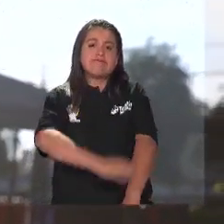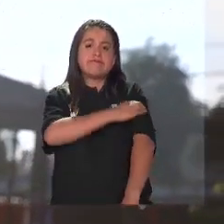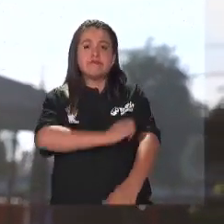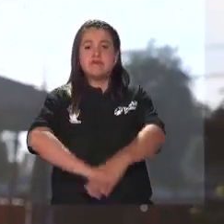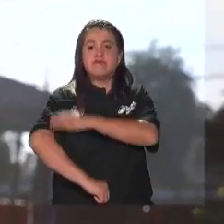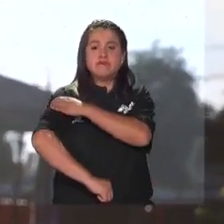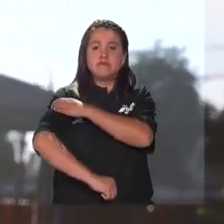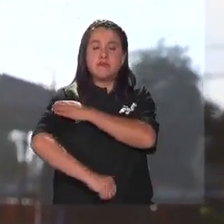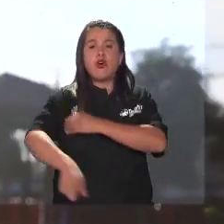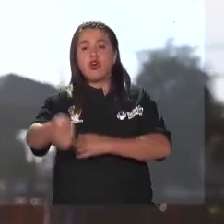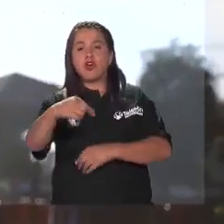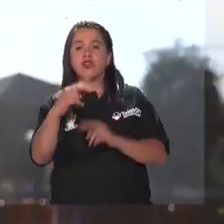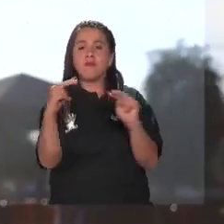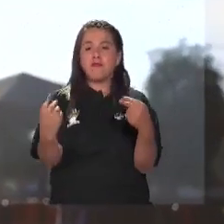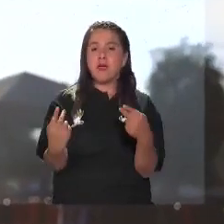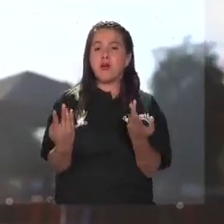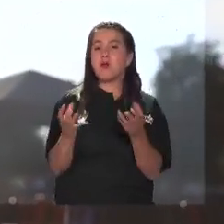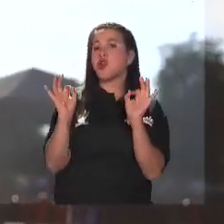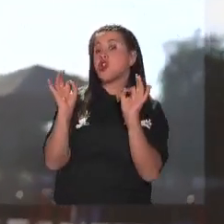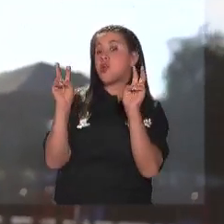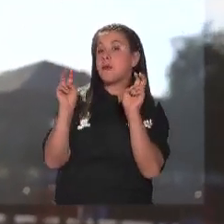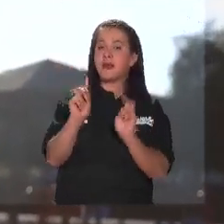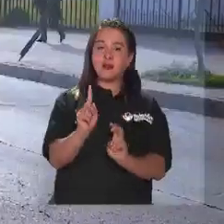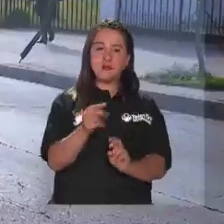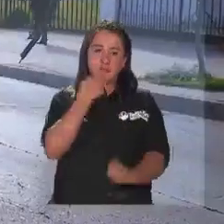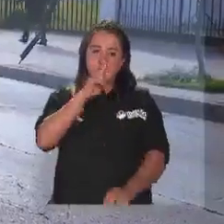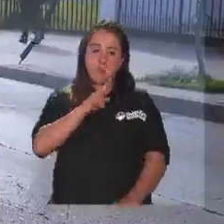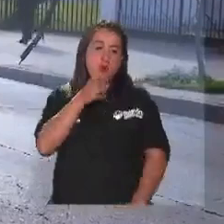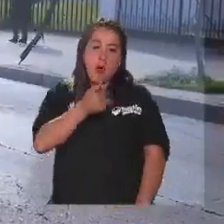que haga creer a los demás que tengo mis brazos.